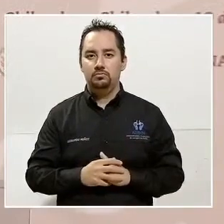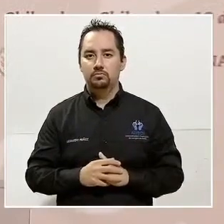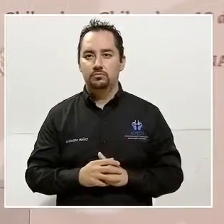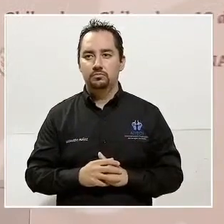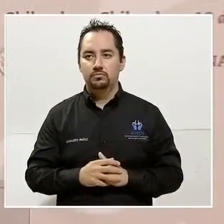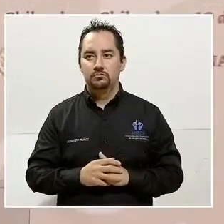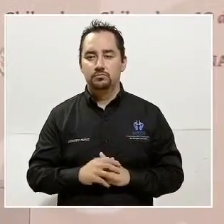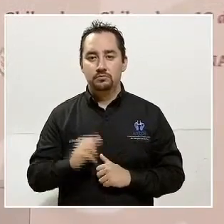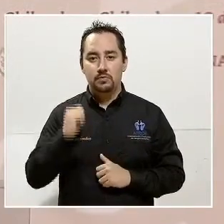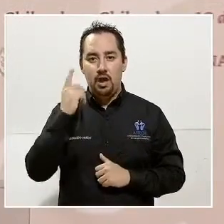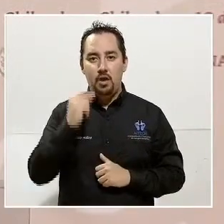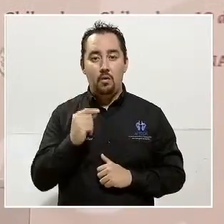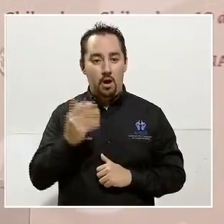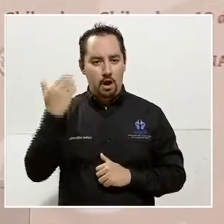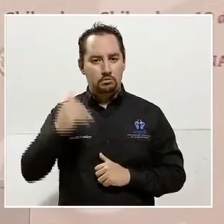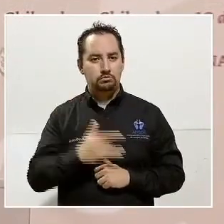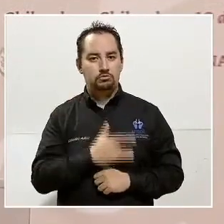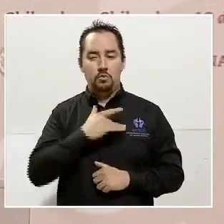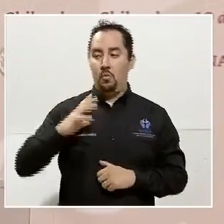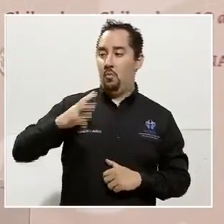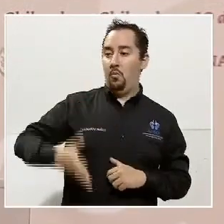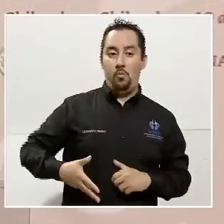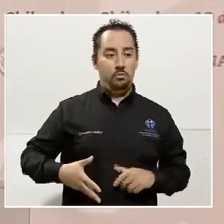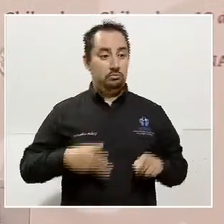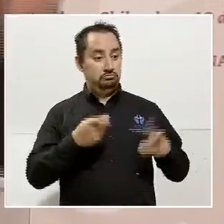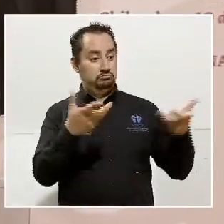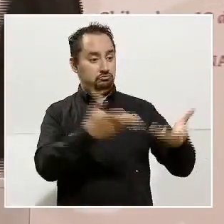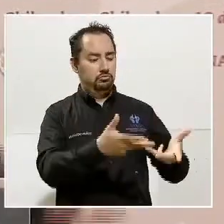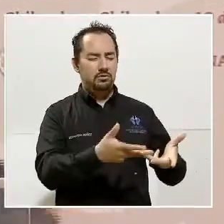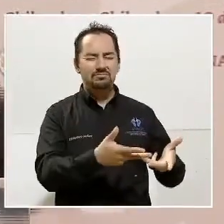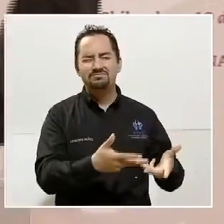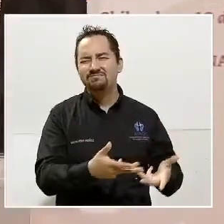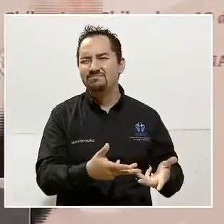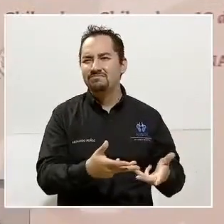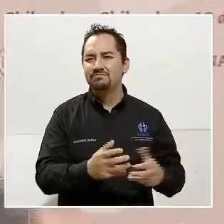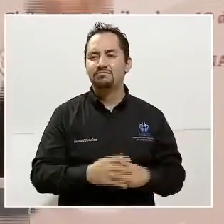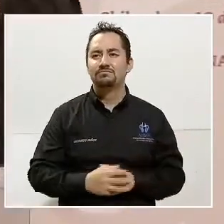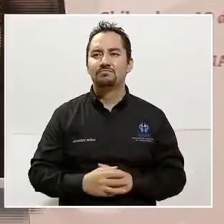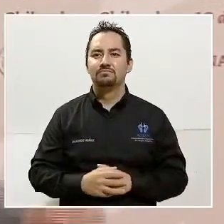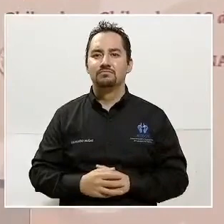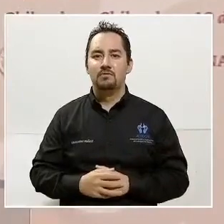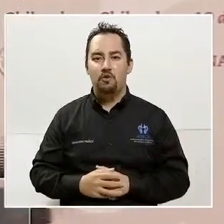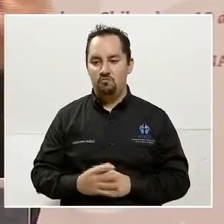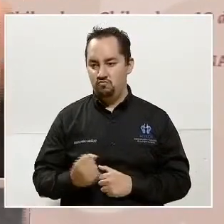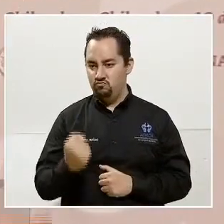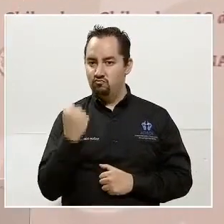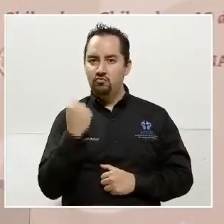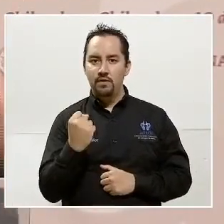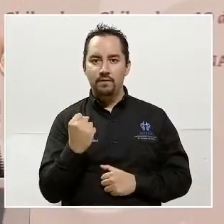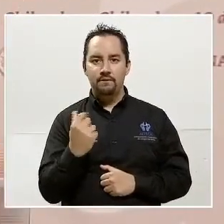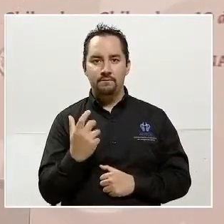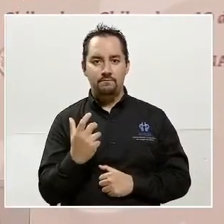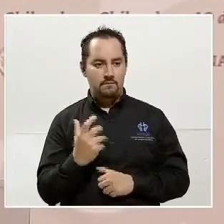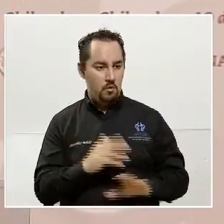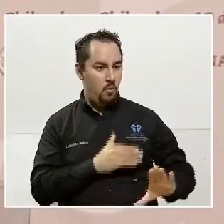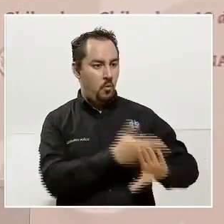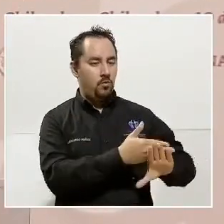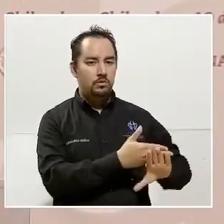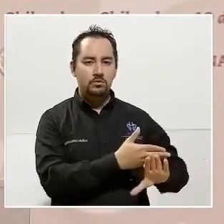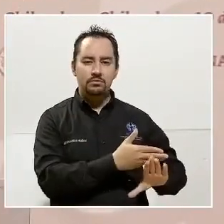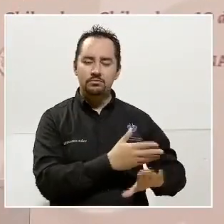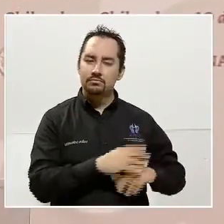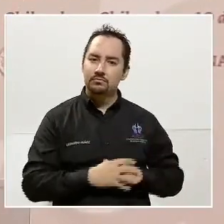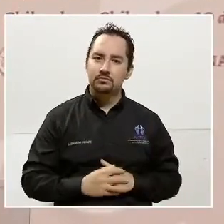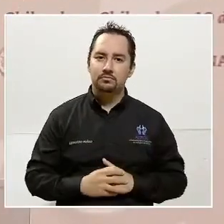algo hasta para presumir, es decir, mano dura, ¿sí?